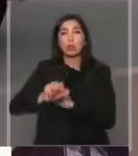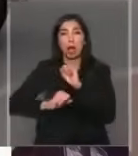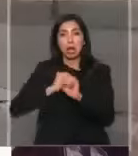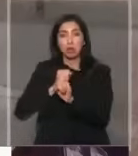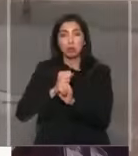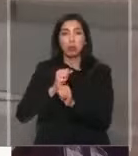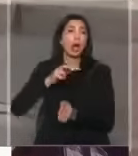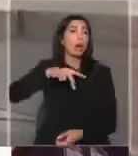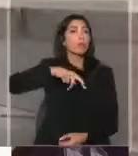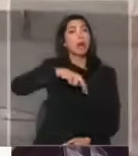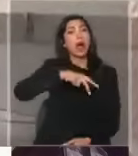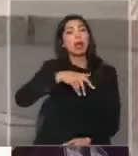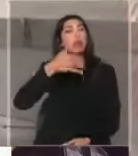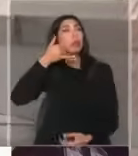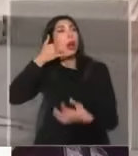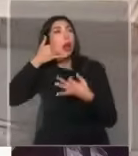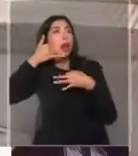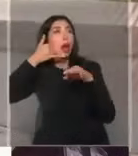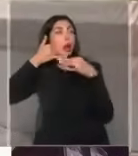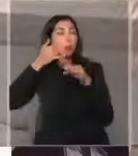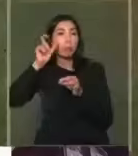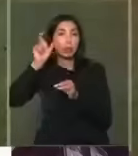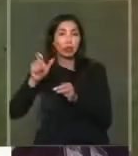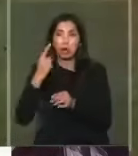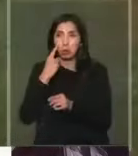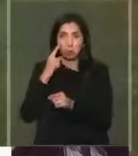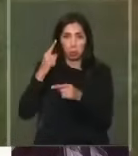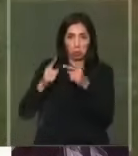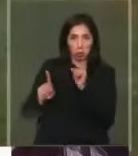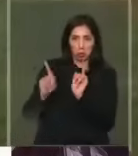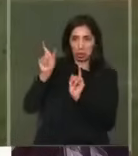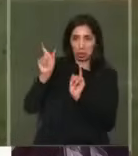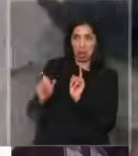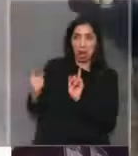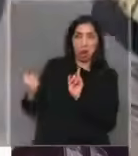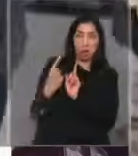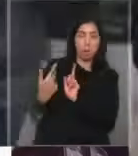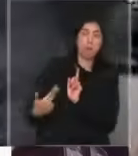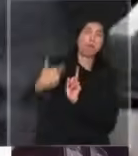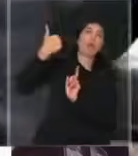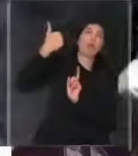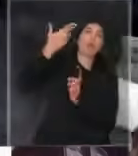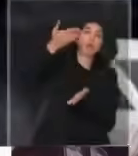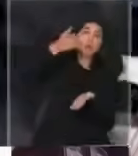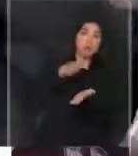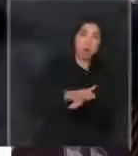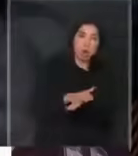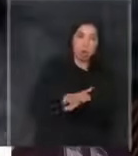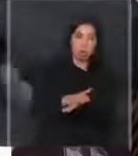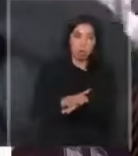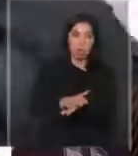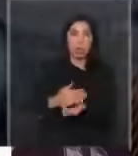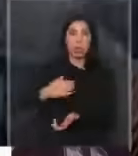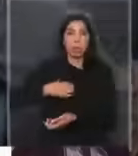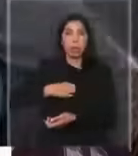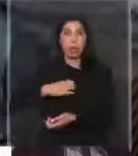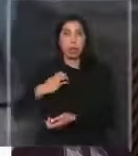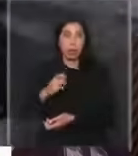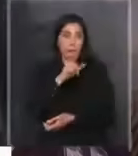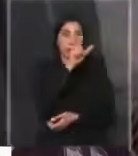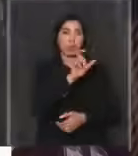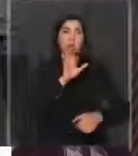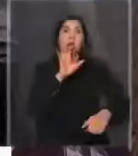por teléfono cuando un desconocido a plena luz del día le disparó. La brigada de homicidios de la PDI detuvo a quien sería el